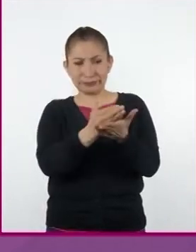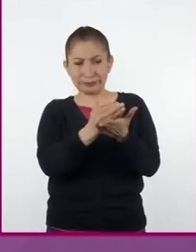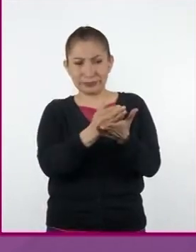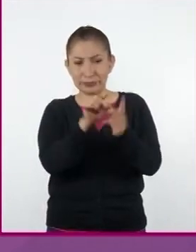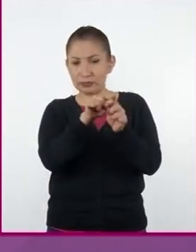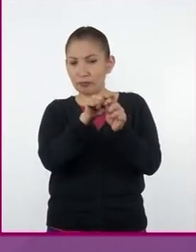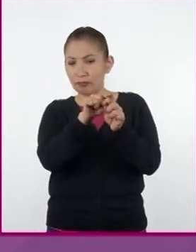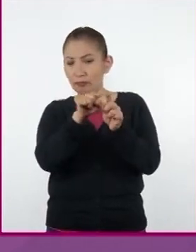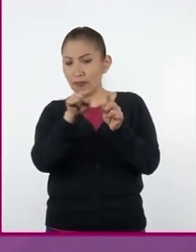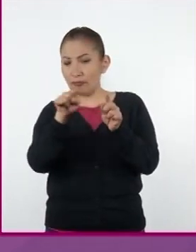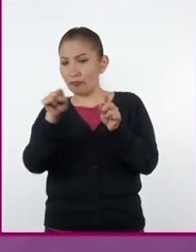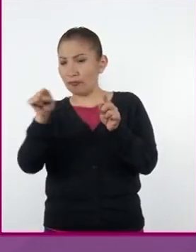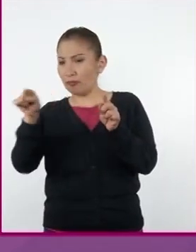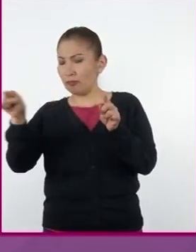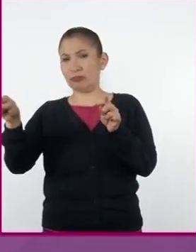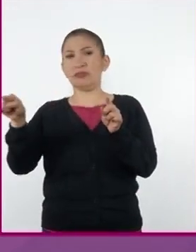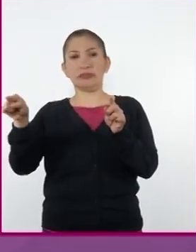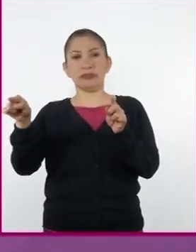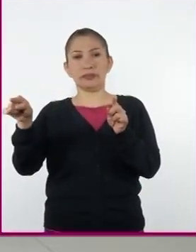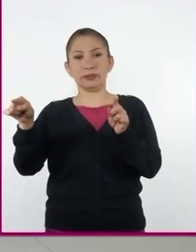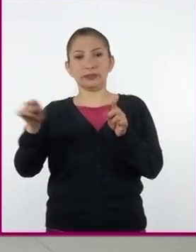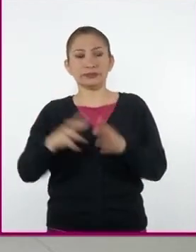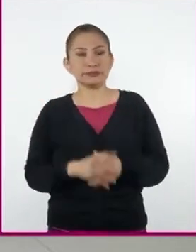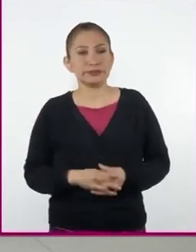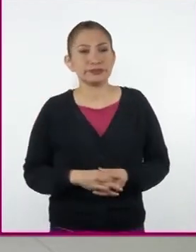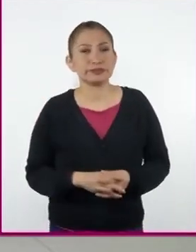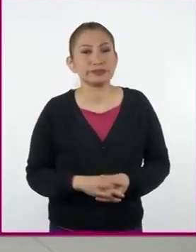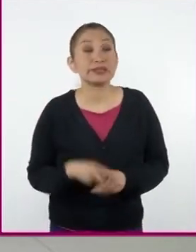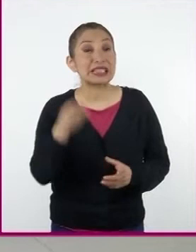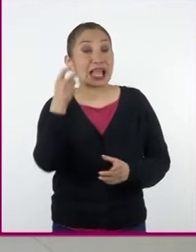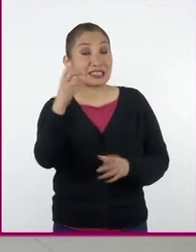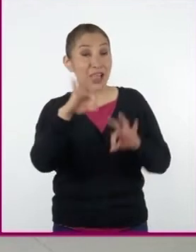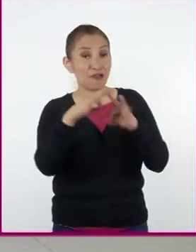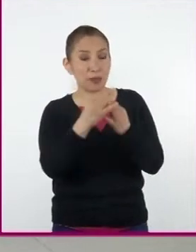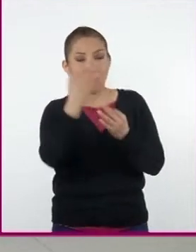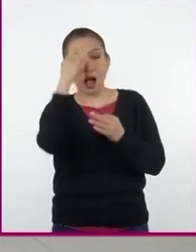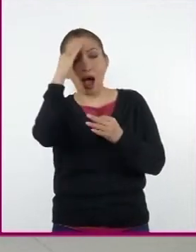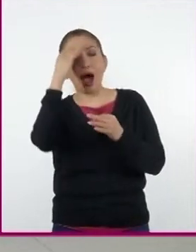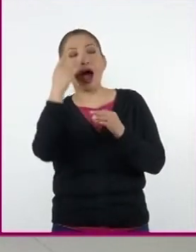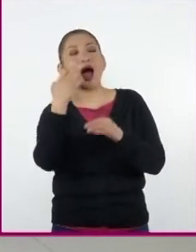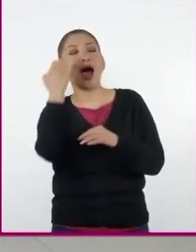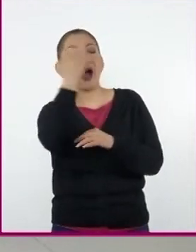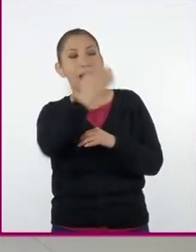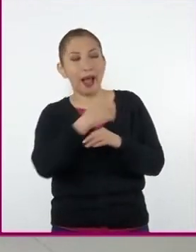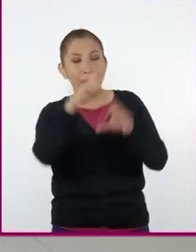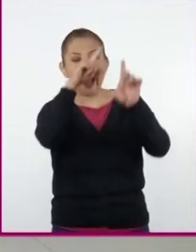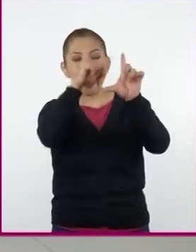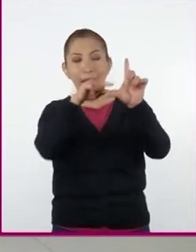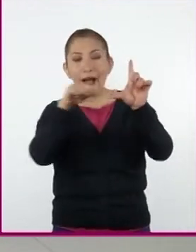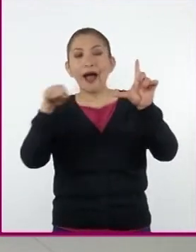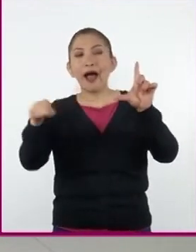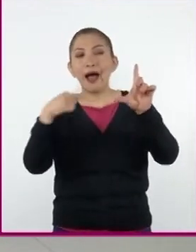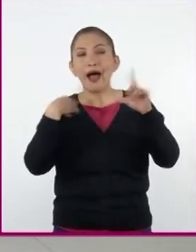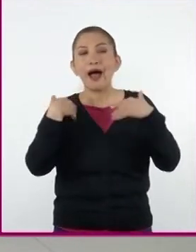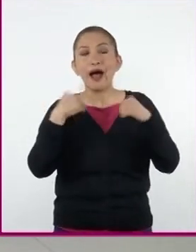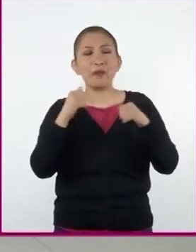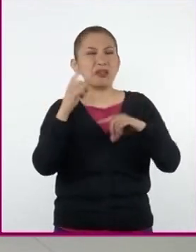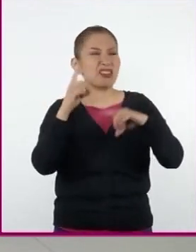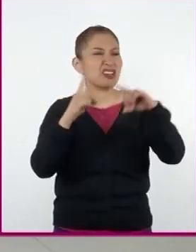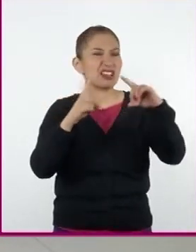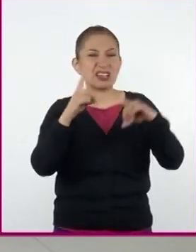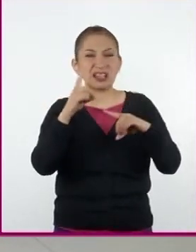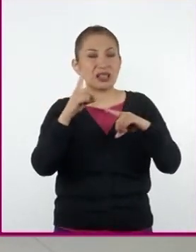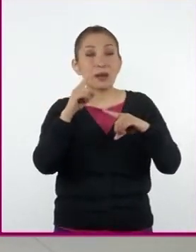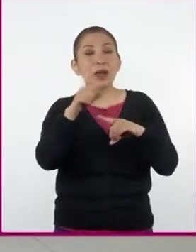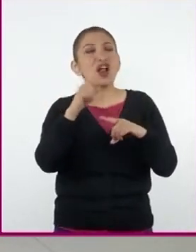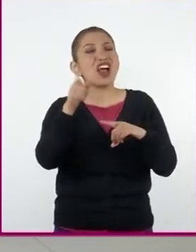una línea horizontal. Esta manera de razonar la gráfica no fue fácil, pero tengo una duda. ¿Qué son